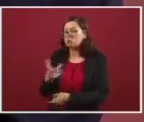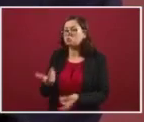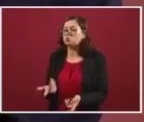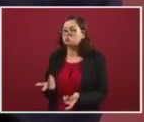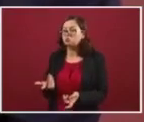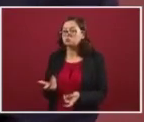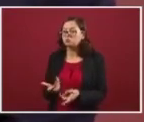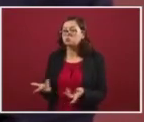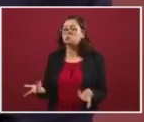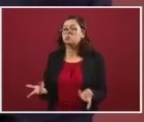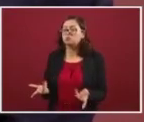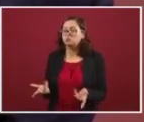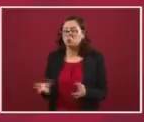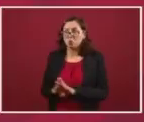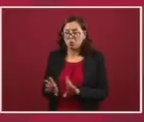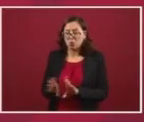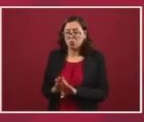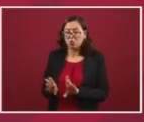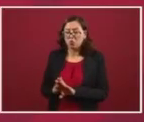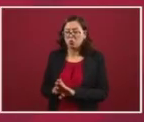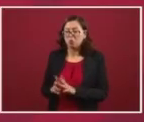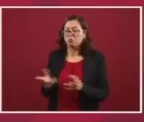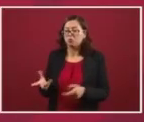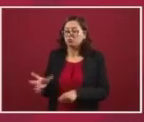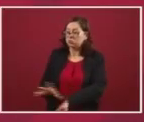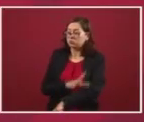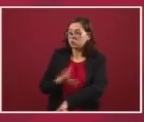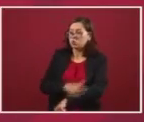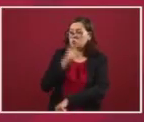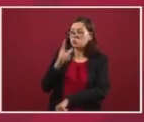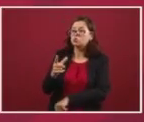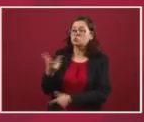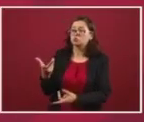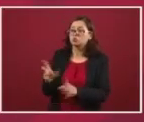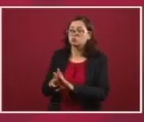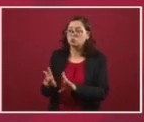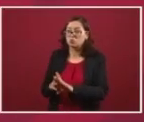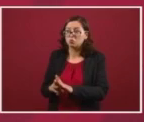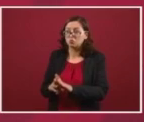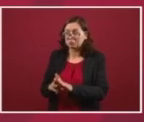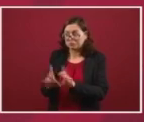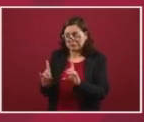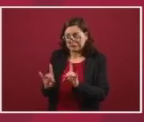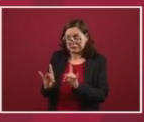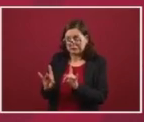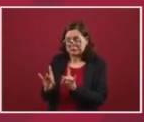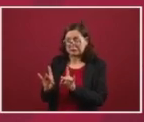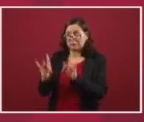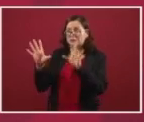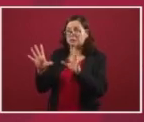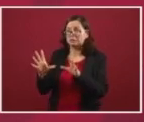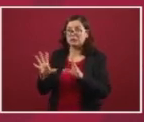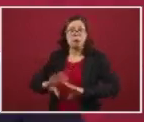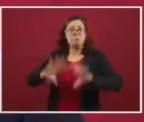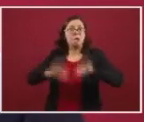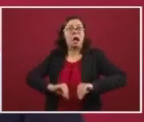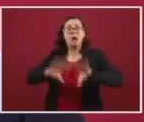andamos en energía eléctrica, nos podemos quedar sin luz, pueden haber